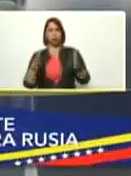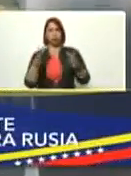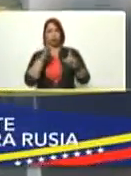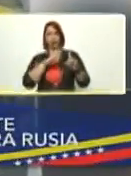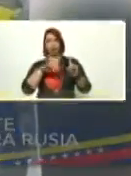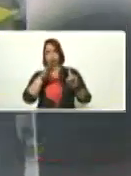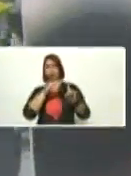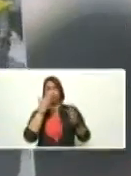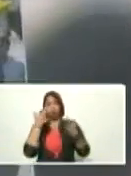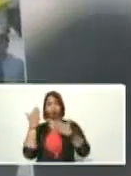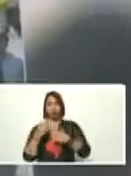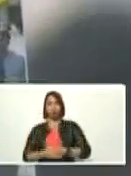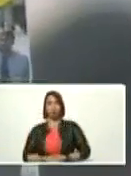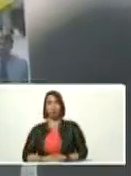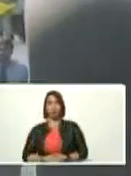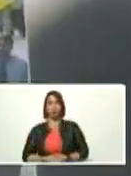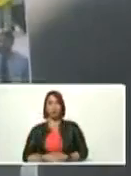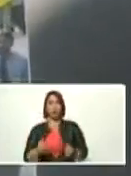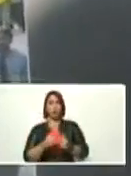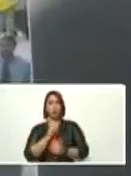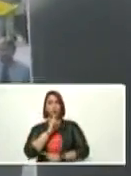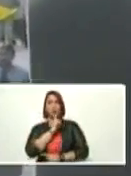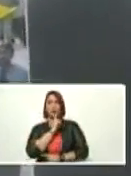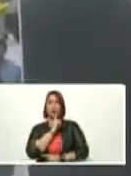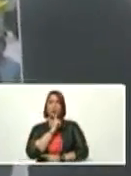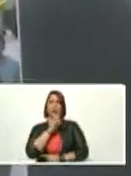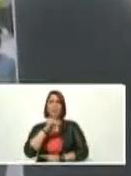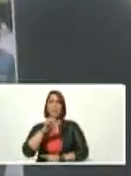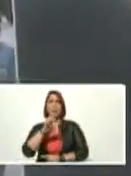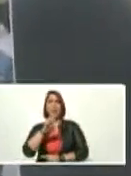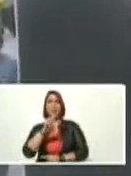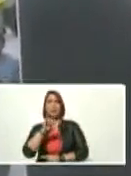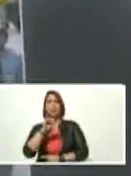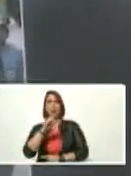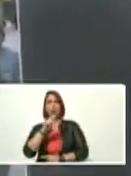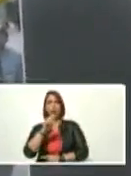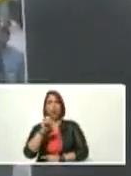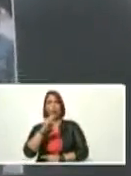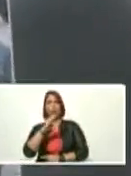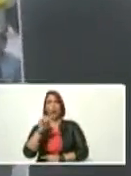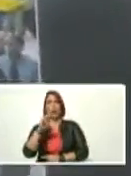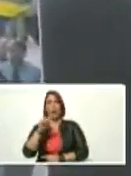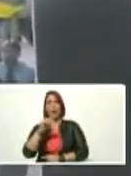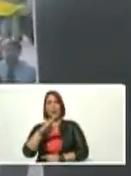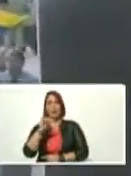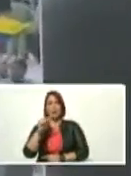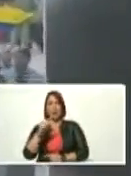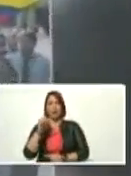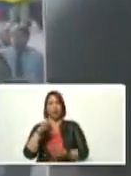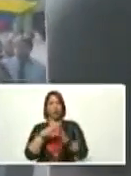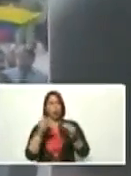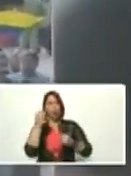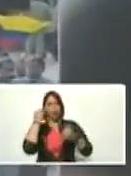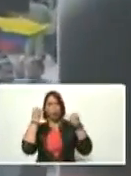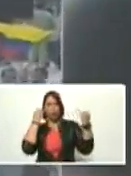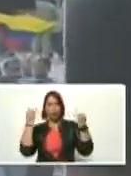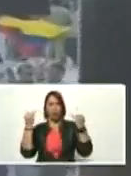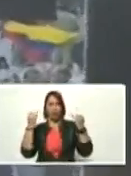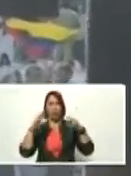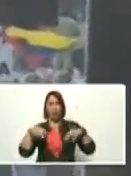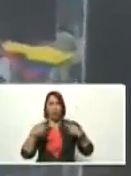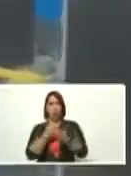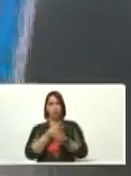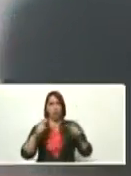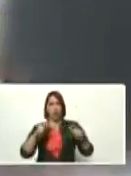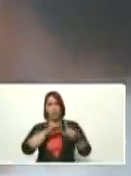manipulación con la llamada meritocracia y toda esa ideología neoliberal que fue derrotada